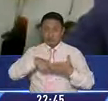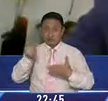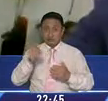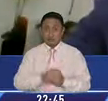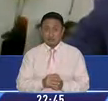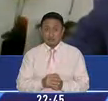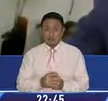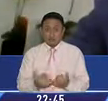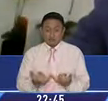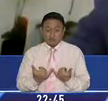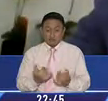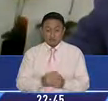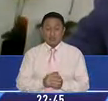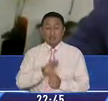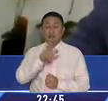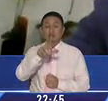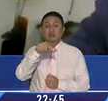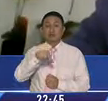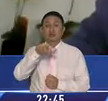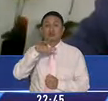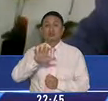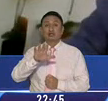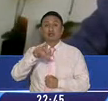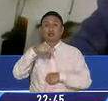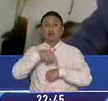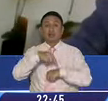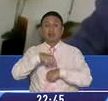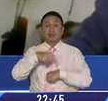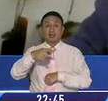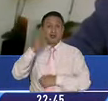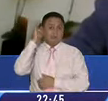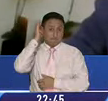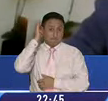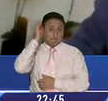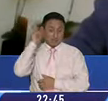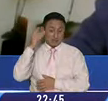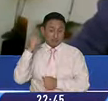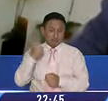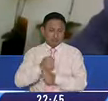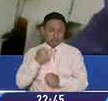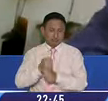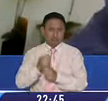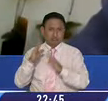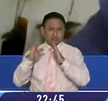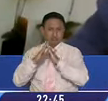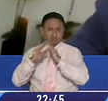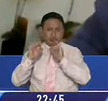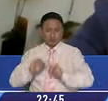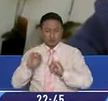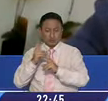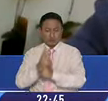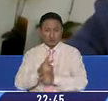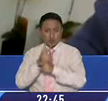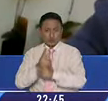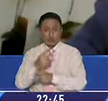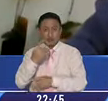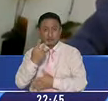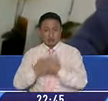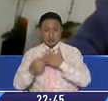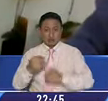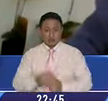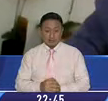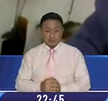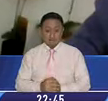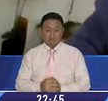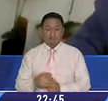es casi 3.5 veces más el tiempo que le dedican las mujeres a las tareas domésticas, a las tareas de cuidado, a los niños, que